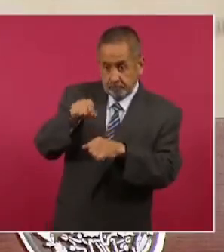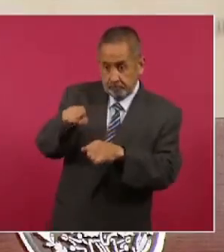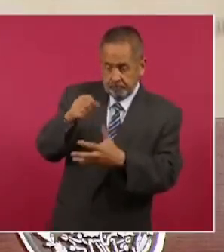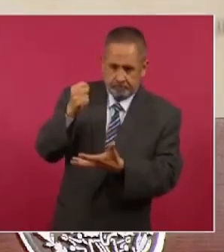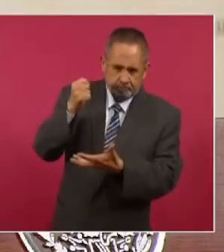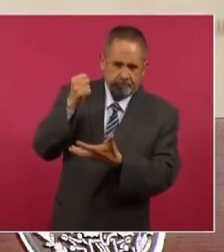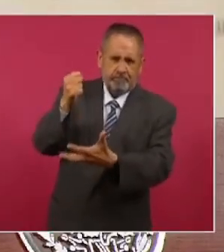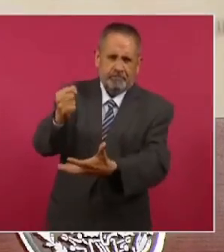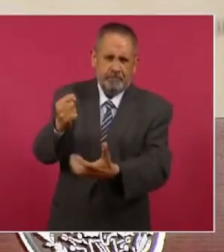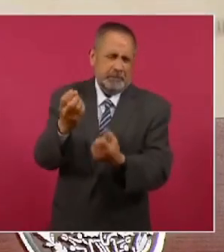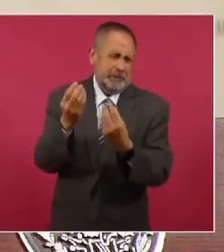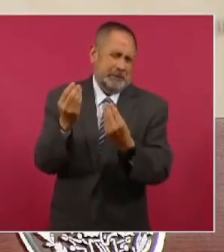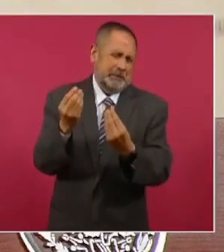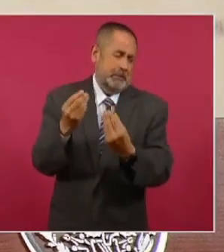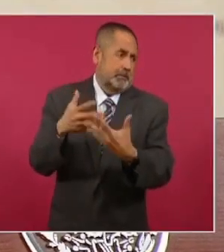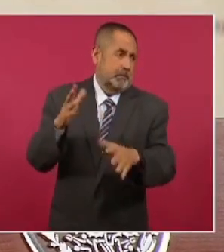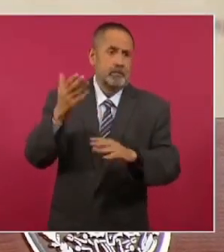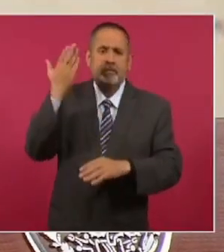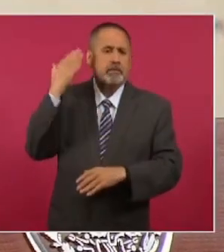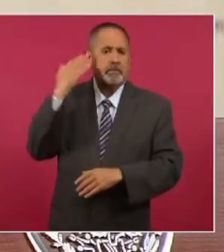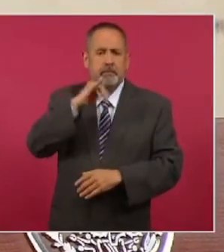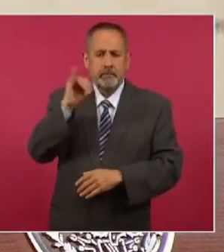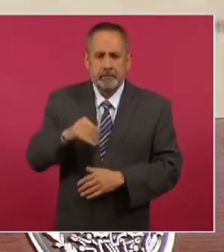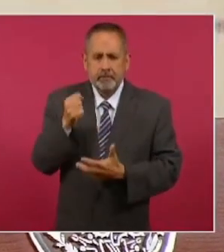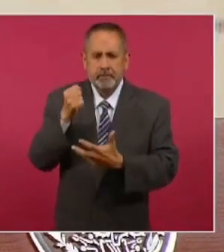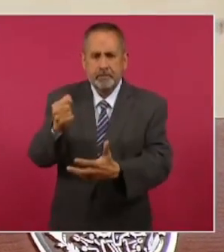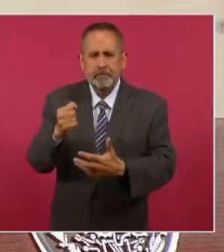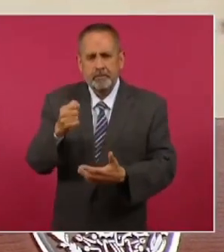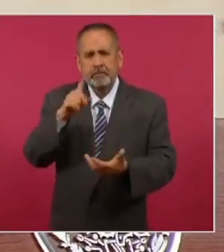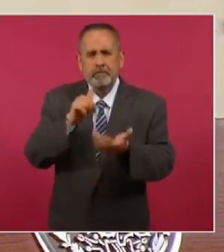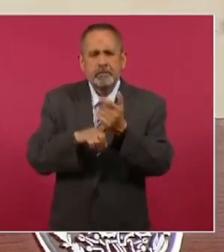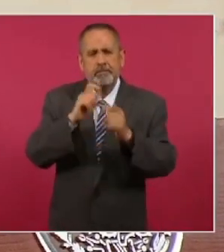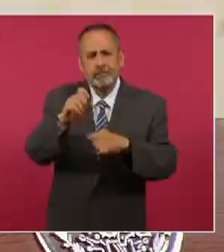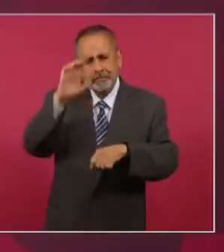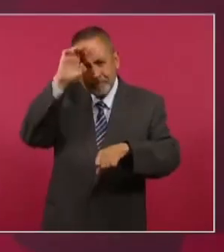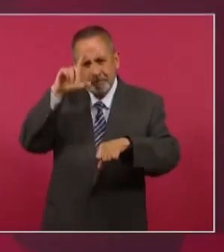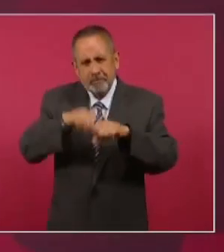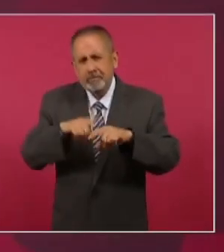pero depende que entendemos por cultura